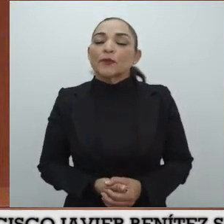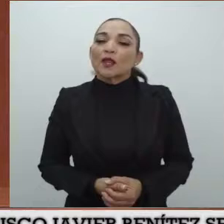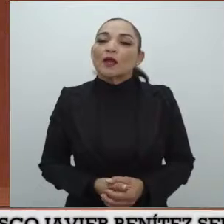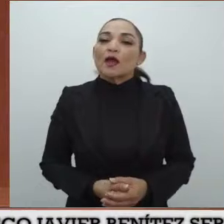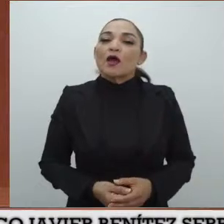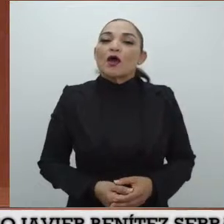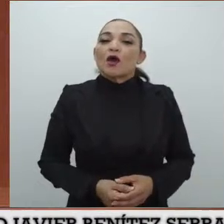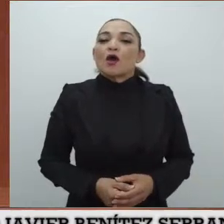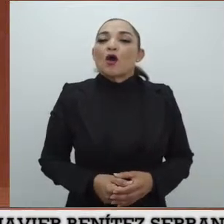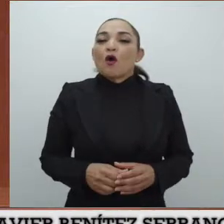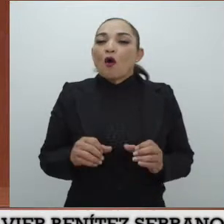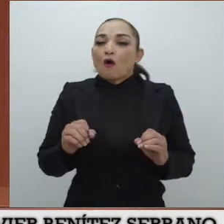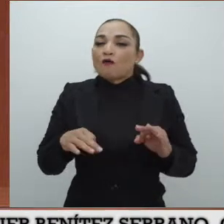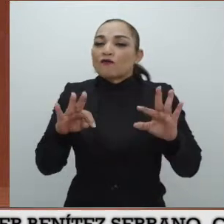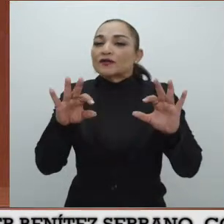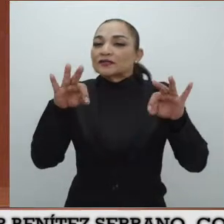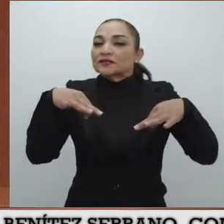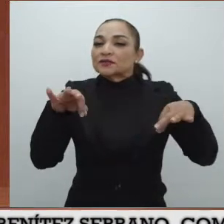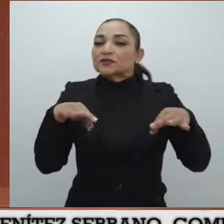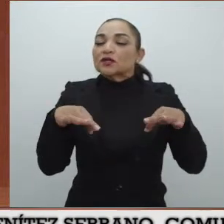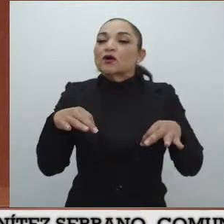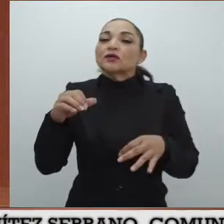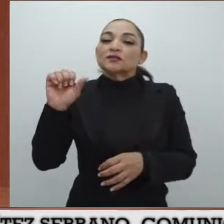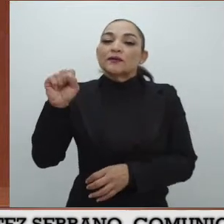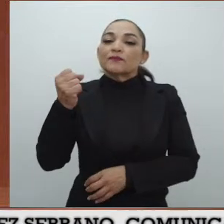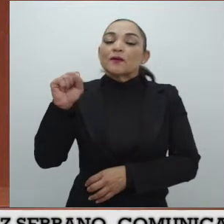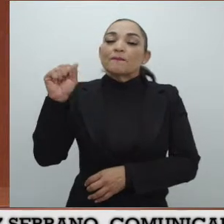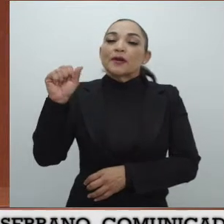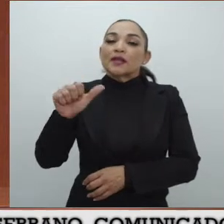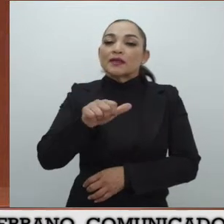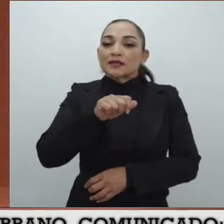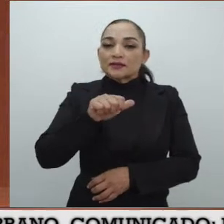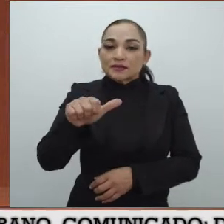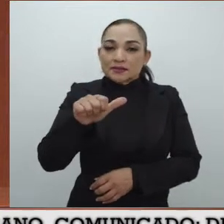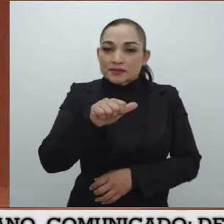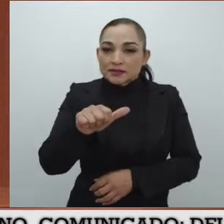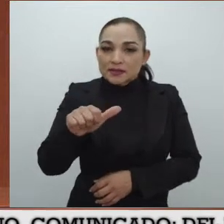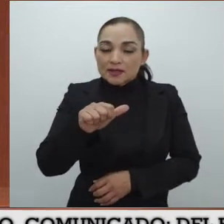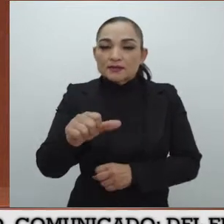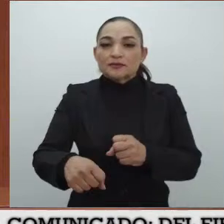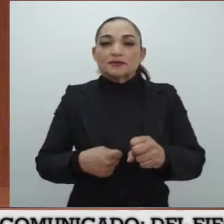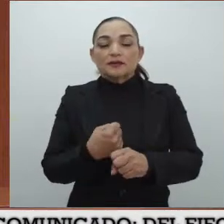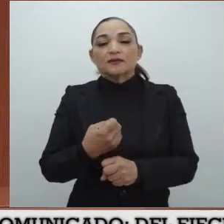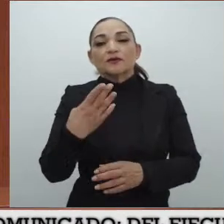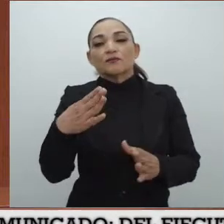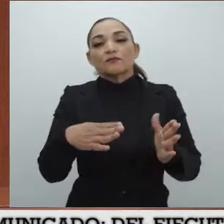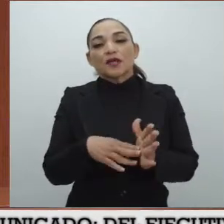Mediante el oficio de fecha el 16 de septiembre, el 16 de diciembre del 2021,